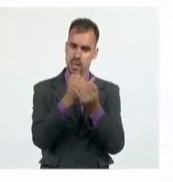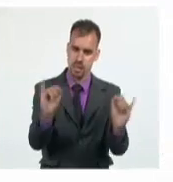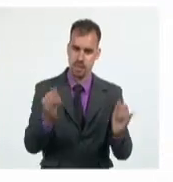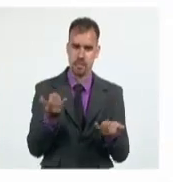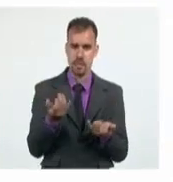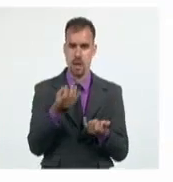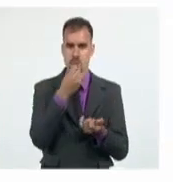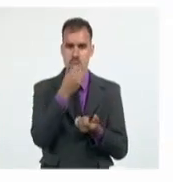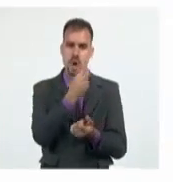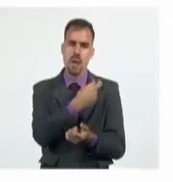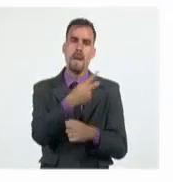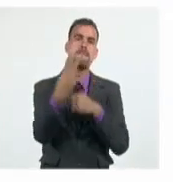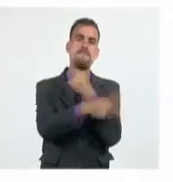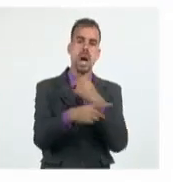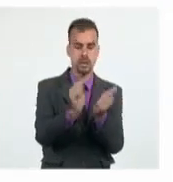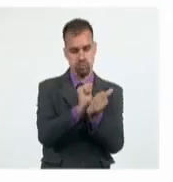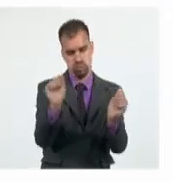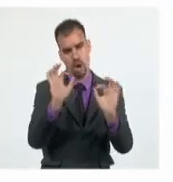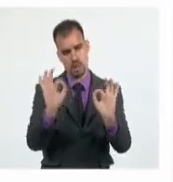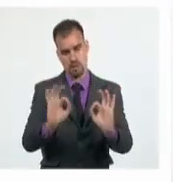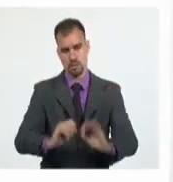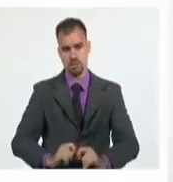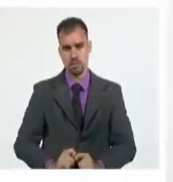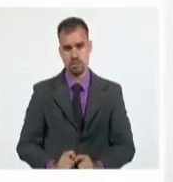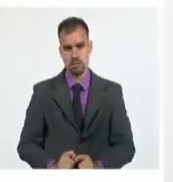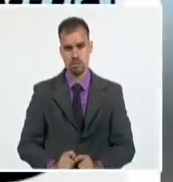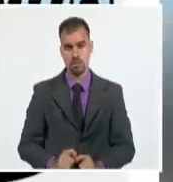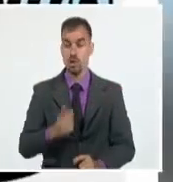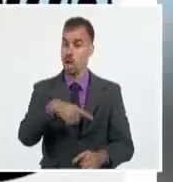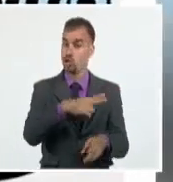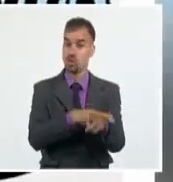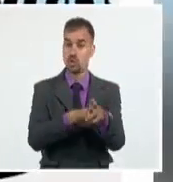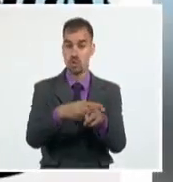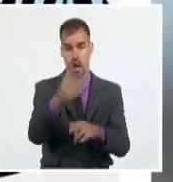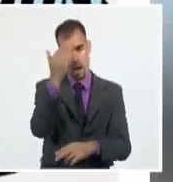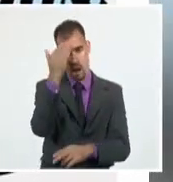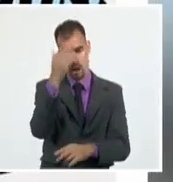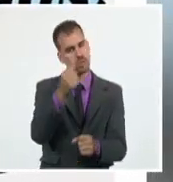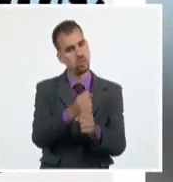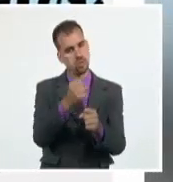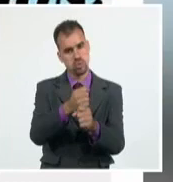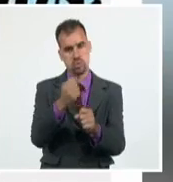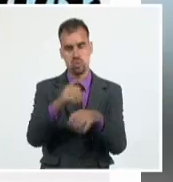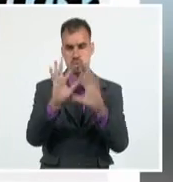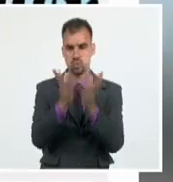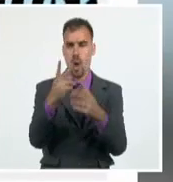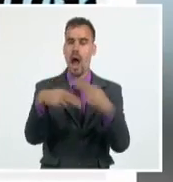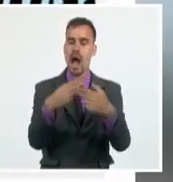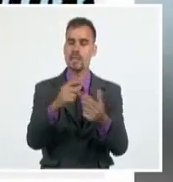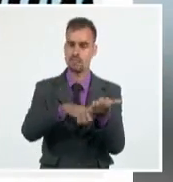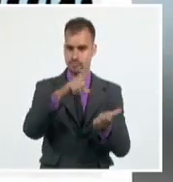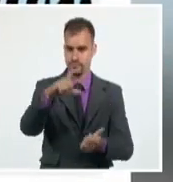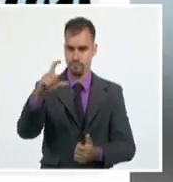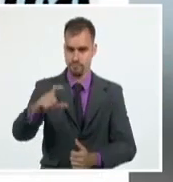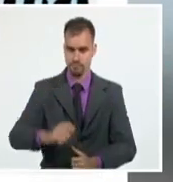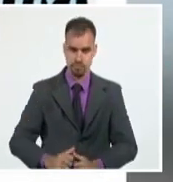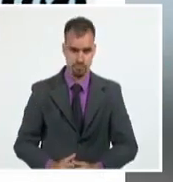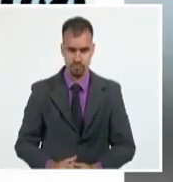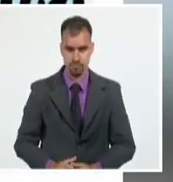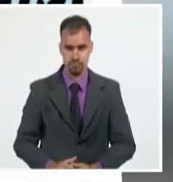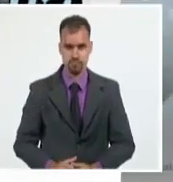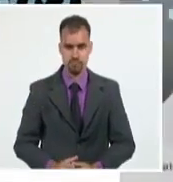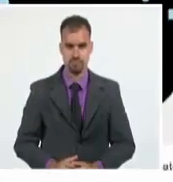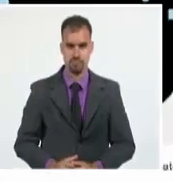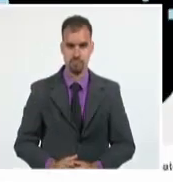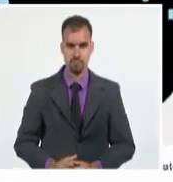autodeterminación de los pueblos, una historia en gran parte posible gracias al papel y la función que ejerce el Partido Comunista de Cuba.